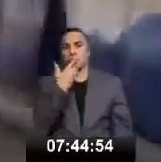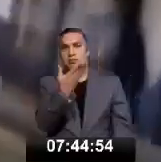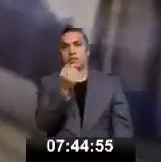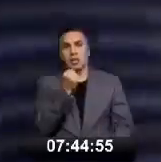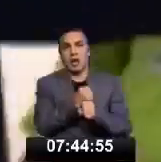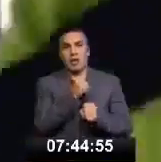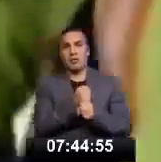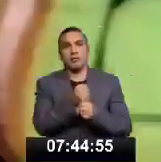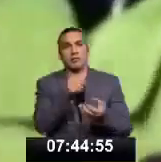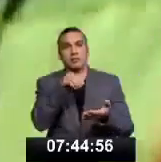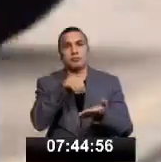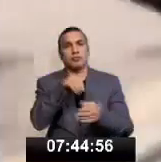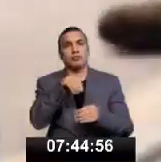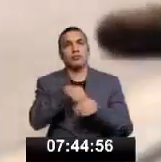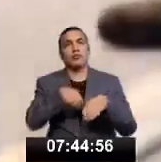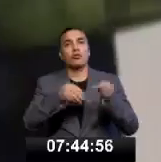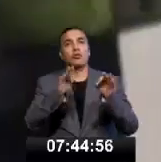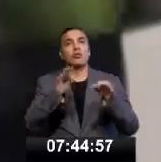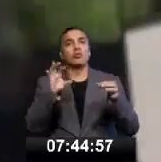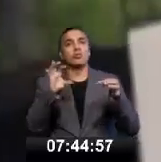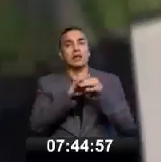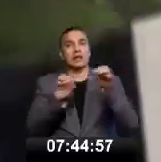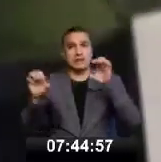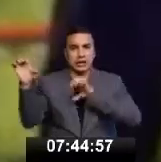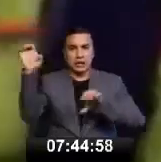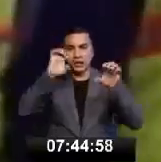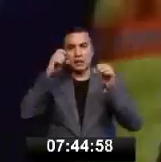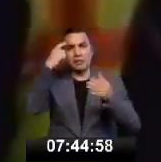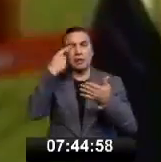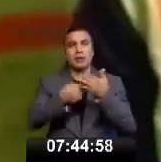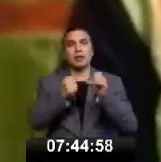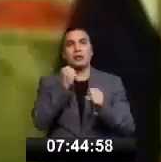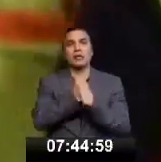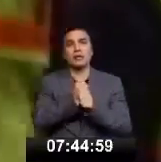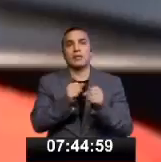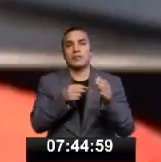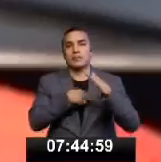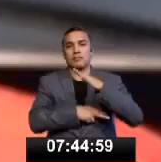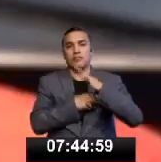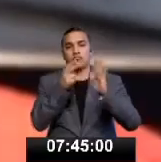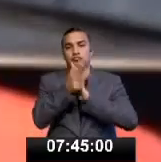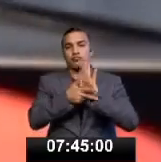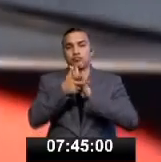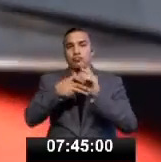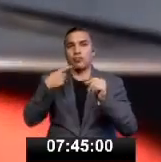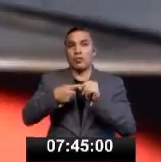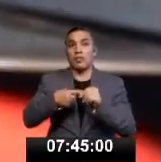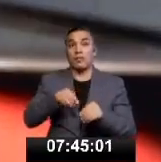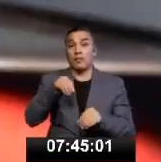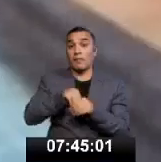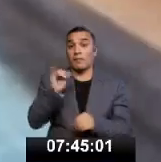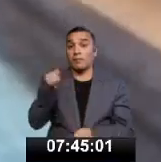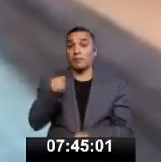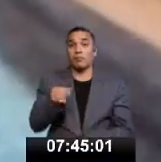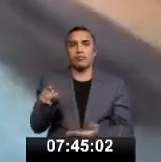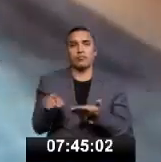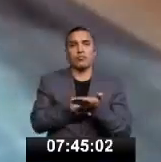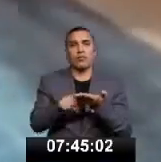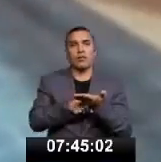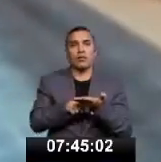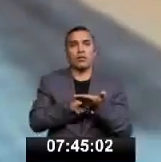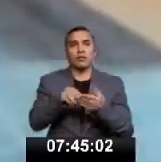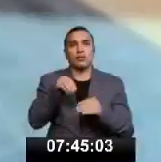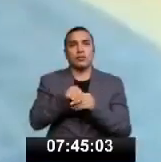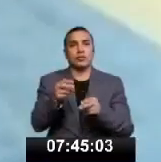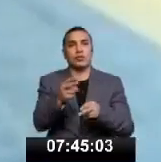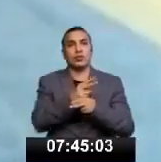en licitar bajo la modalidad de alianza estratégica para la operación del Metro de Quito. Este jueves, en reunión extraordinaria